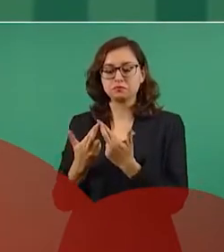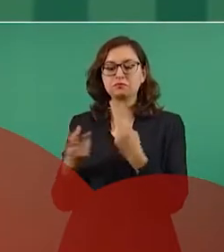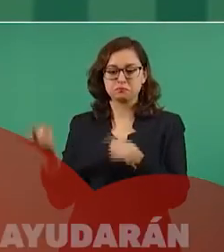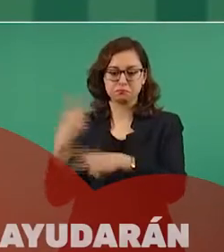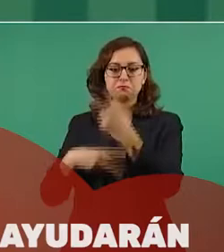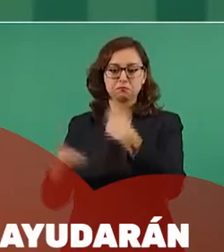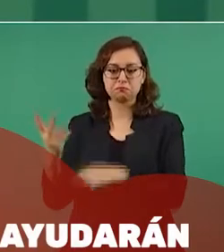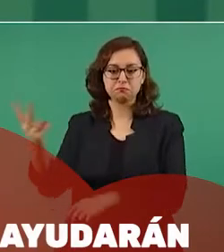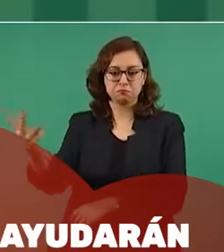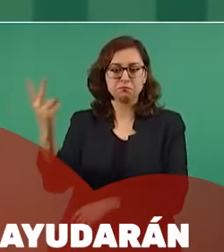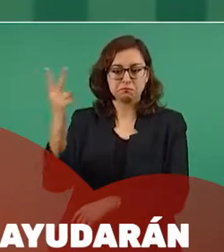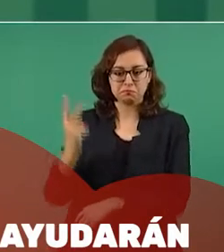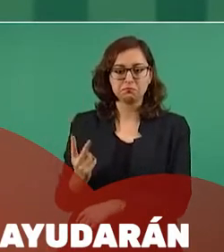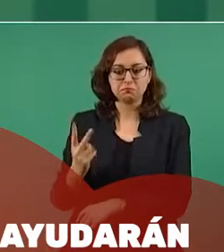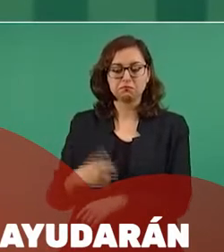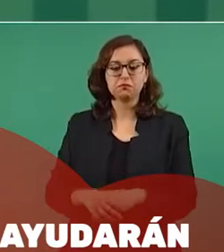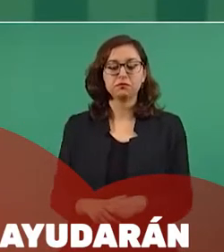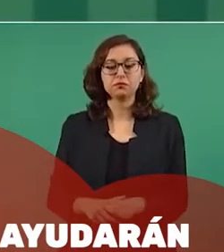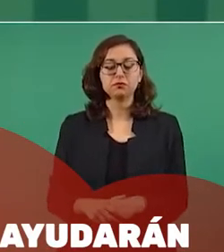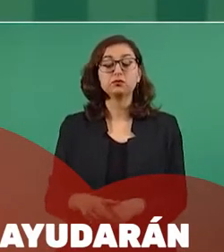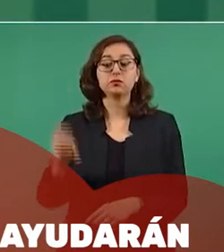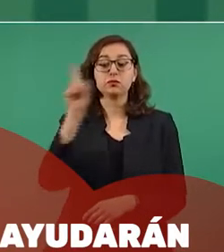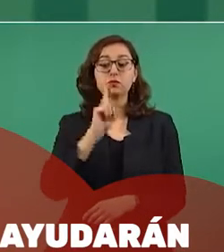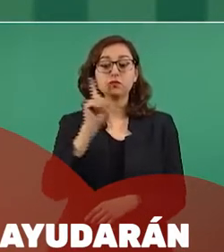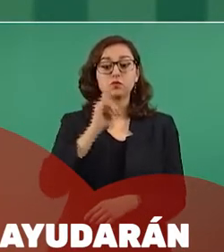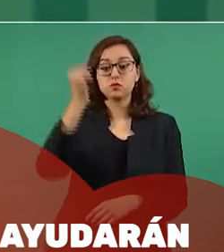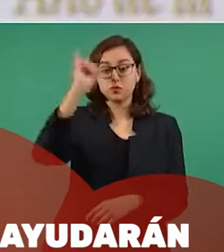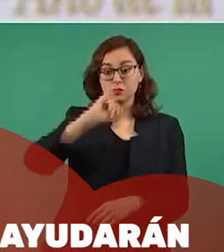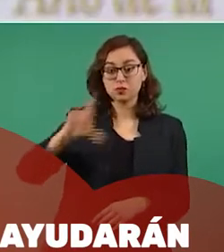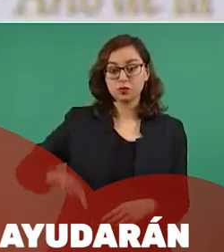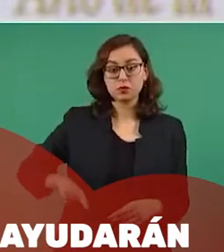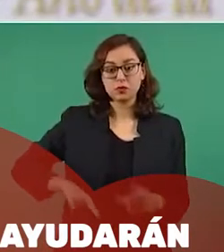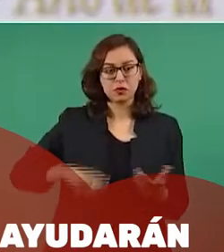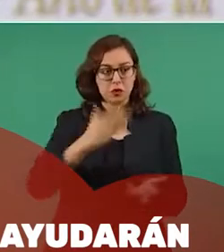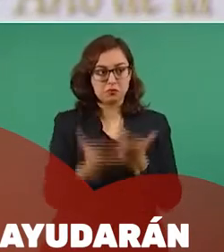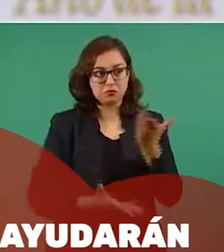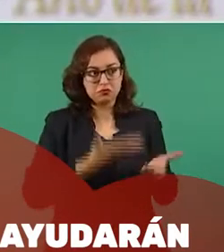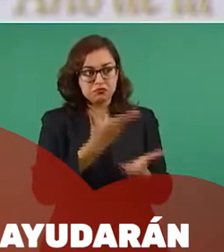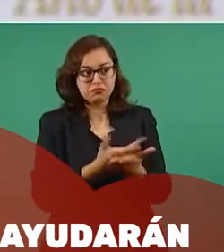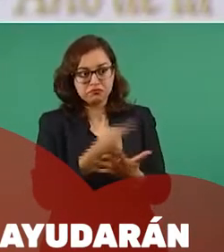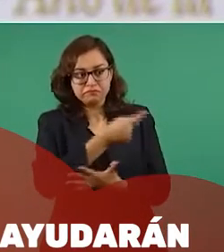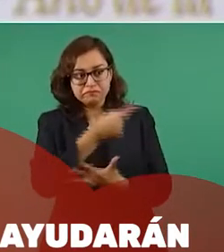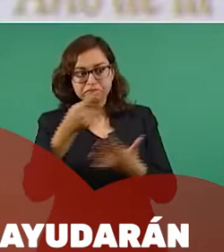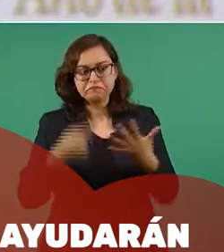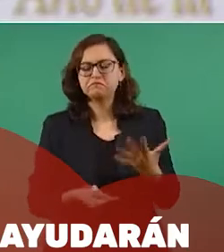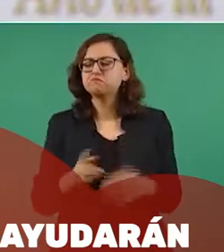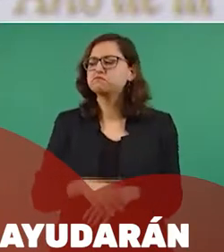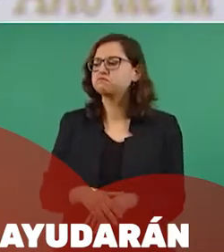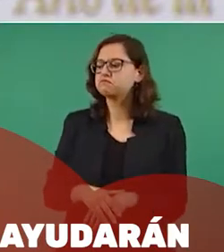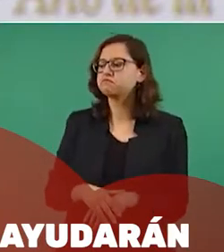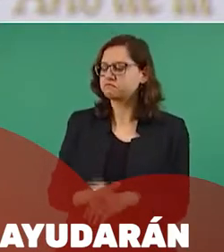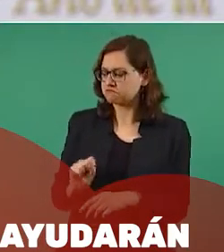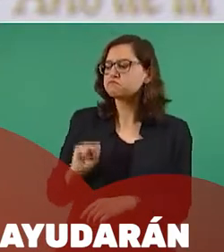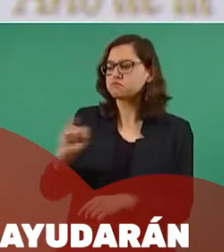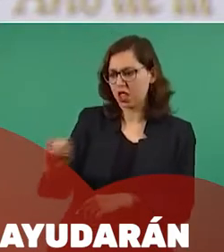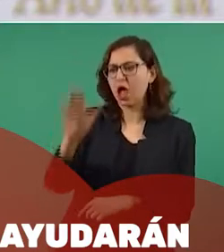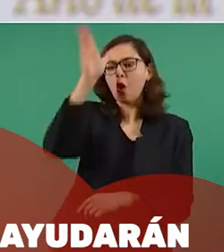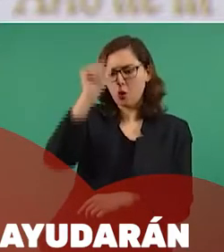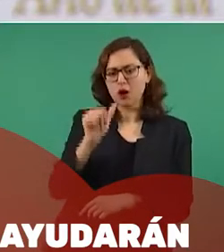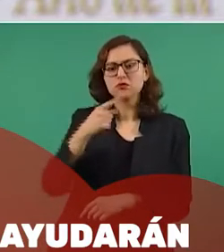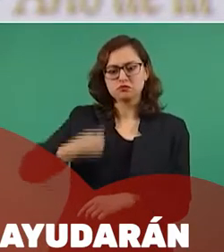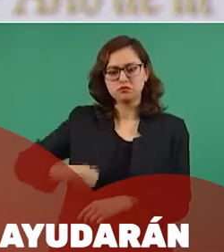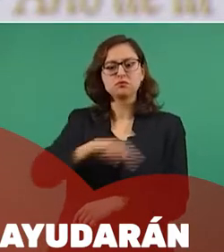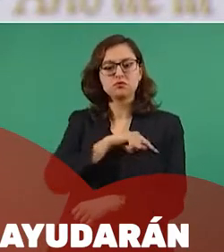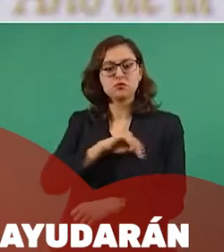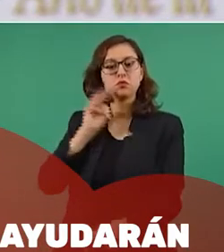Carlos Slim y otros empresarios colaborarán en la reconstrucción y rehabilitación de la línea 12 del sistema de transporte colectivo Metro junto con el gobierno de la Ciudad de